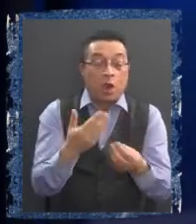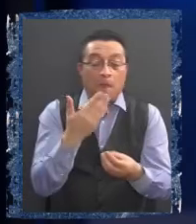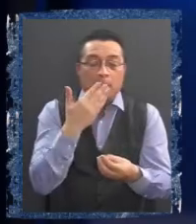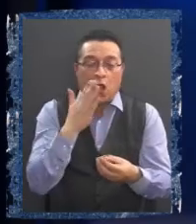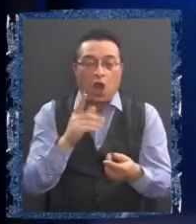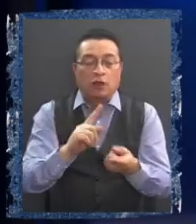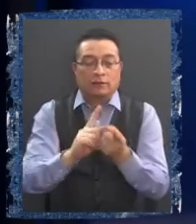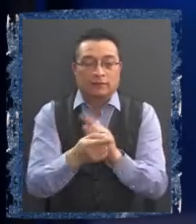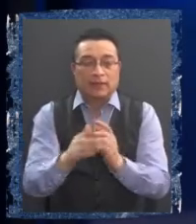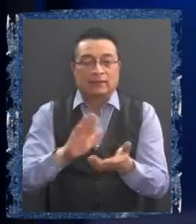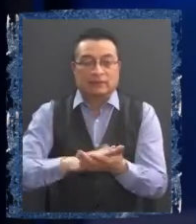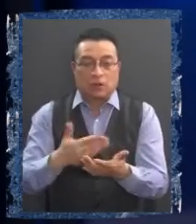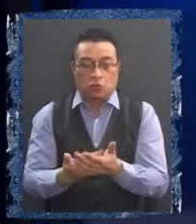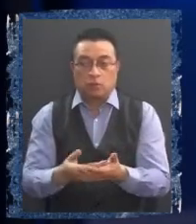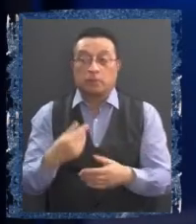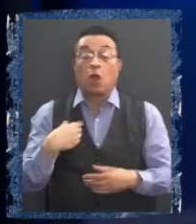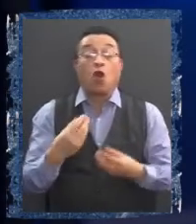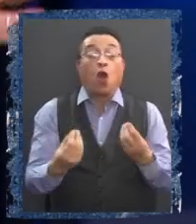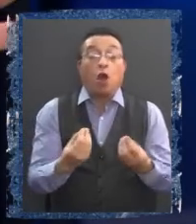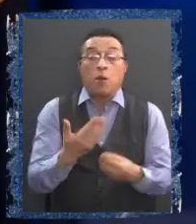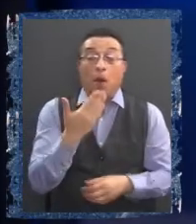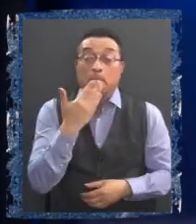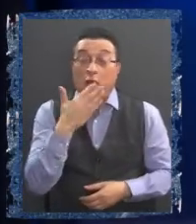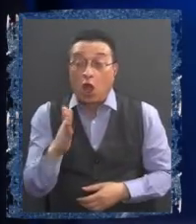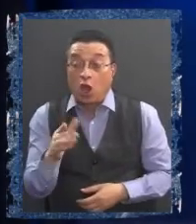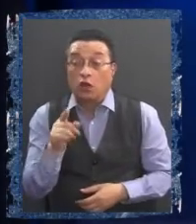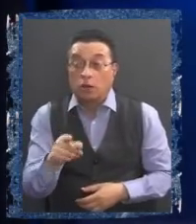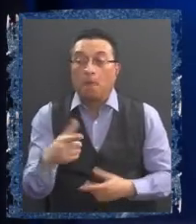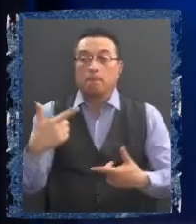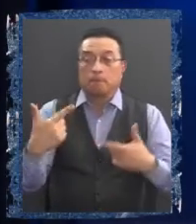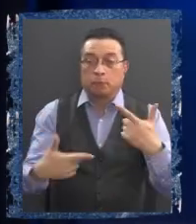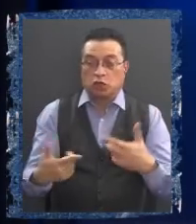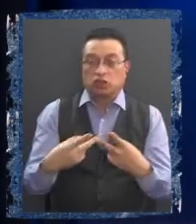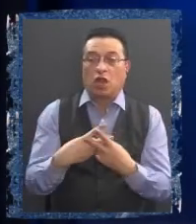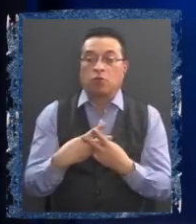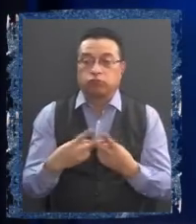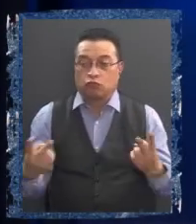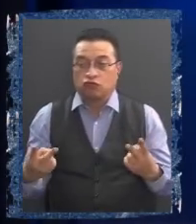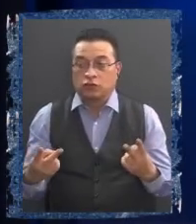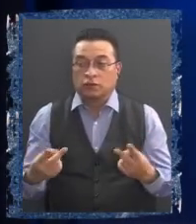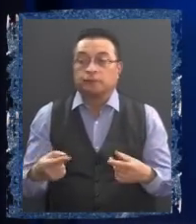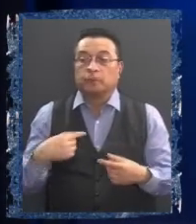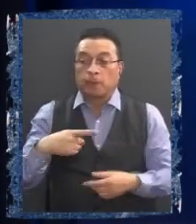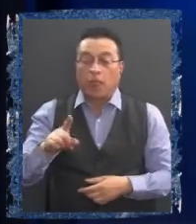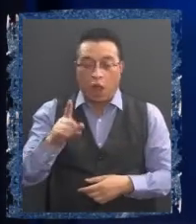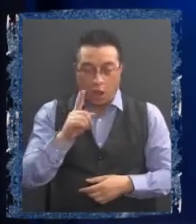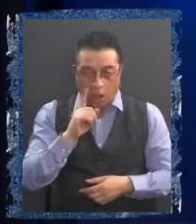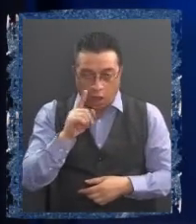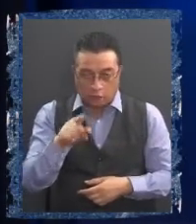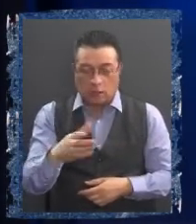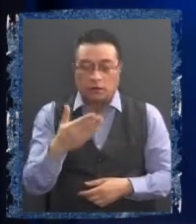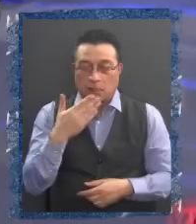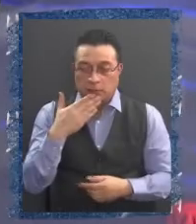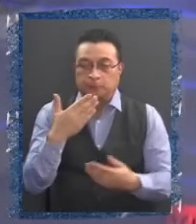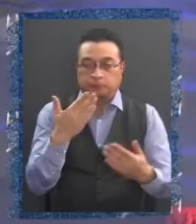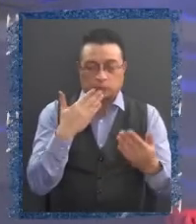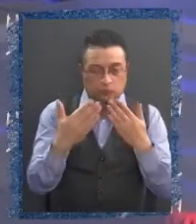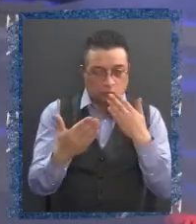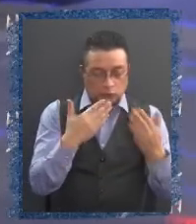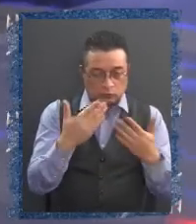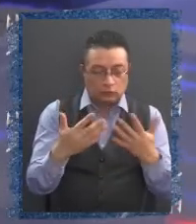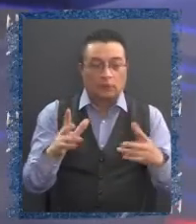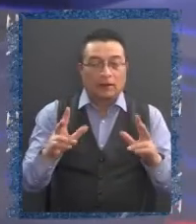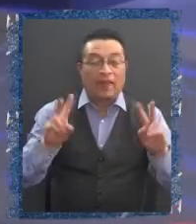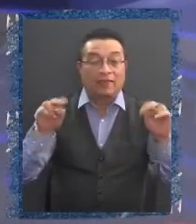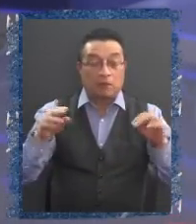Ahora, una de las formas de mejorarla es, por cierto, la política pública. También hay una discusión intensa sobre la